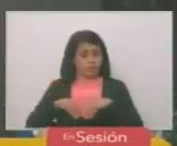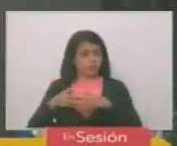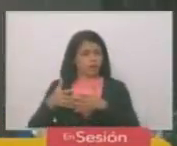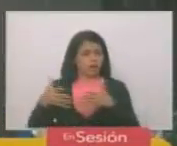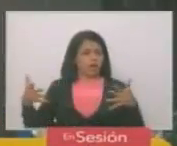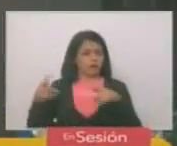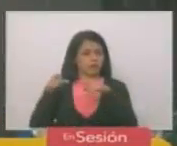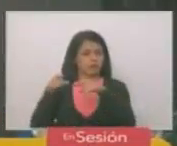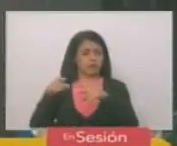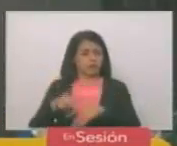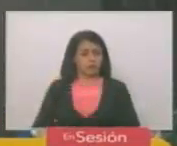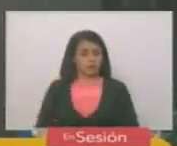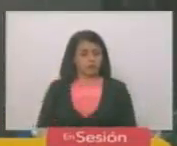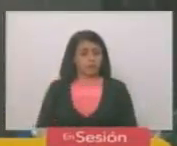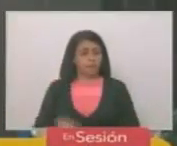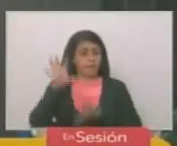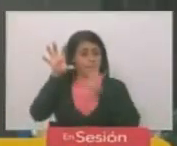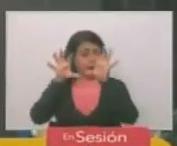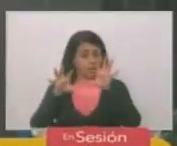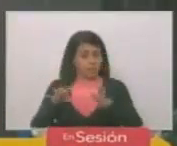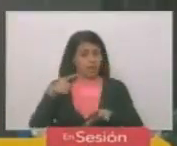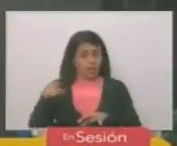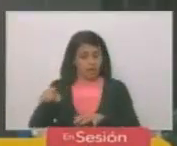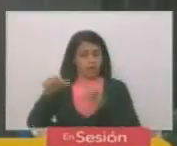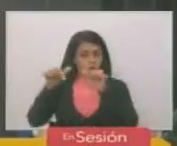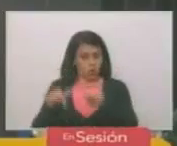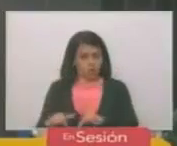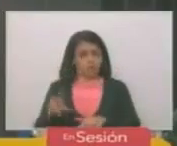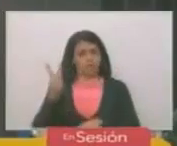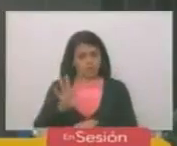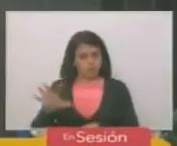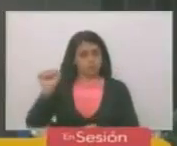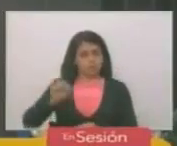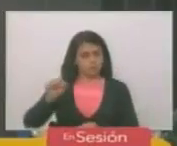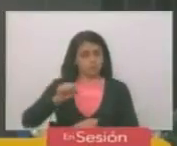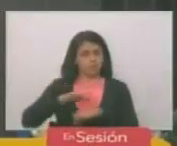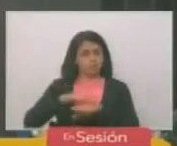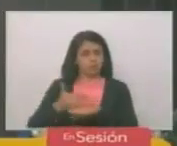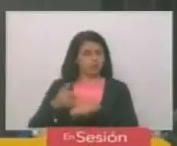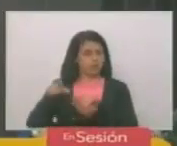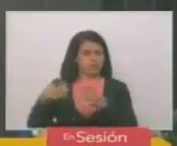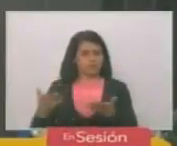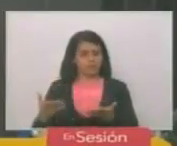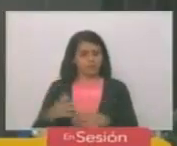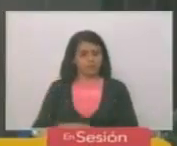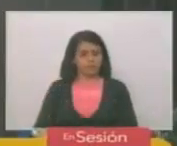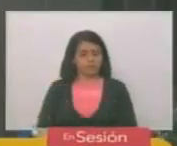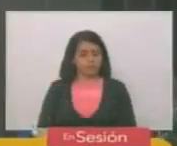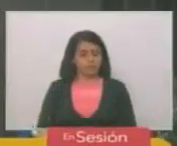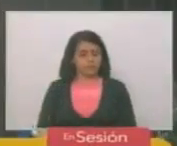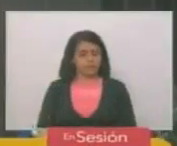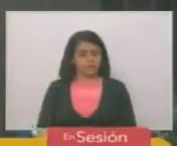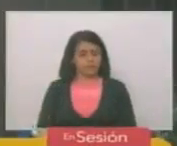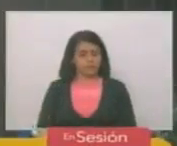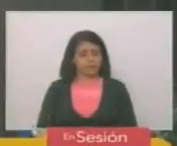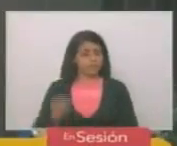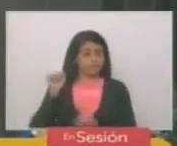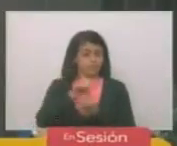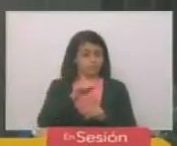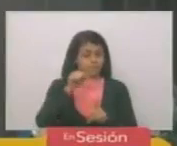grande que país alguno pueda tener hoy. ¿Por qué? Porque fue